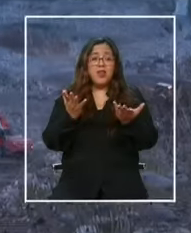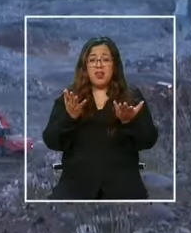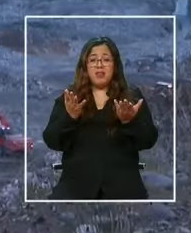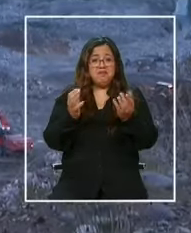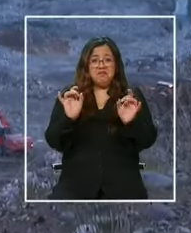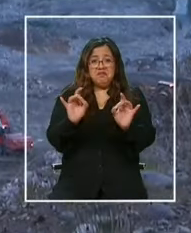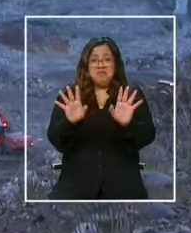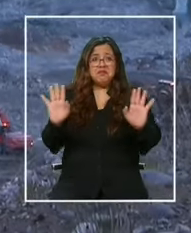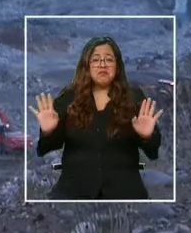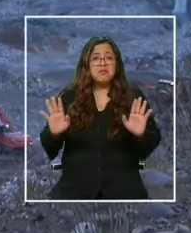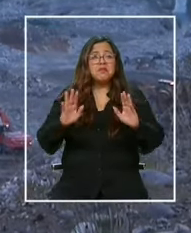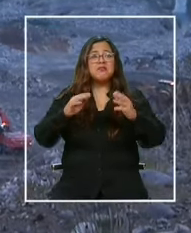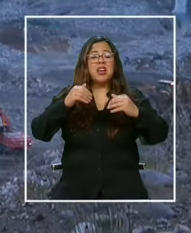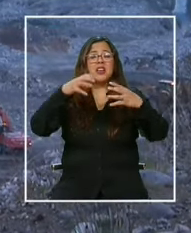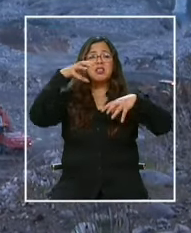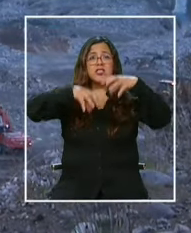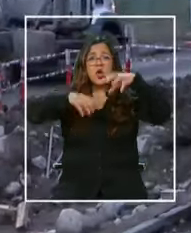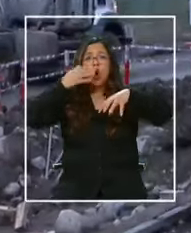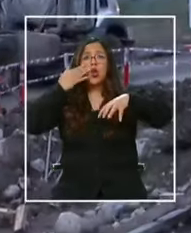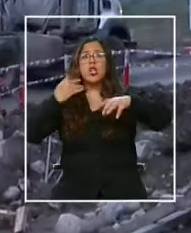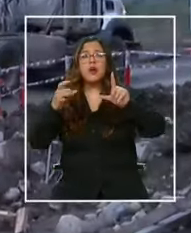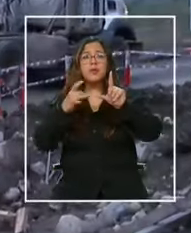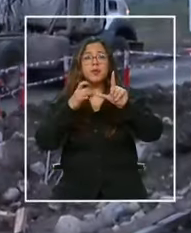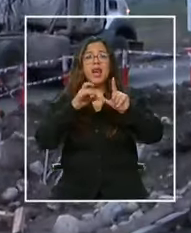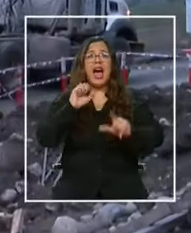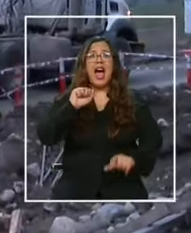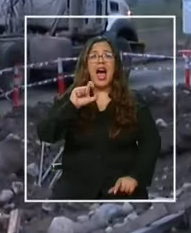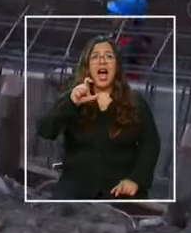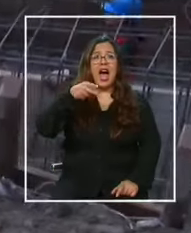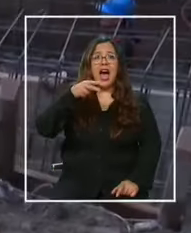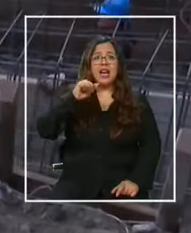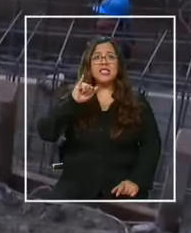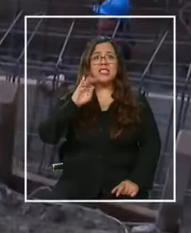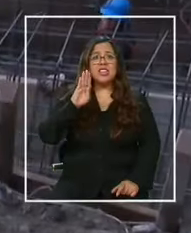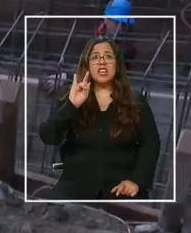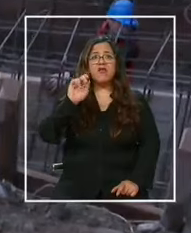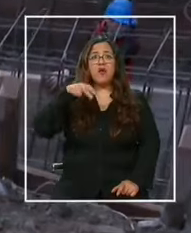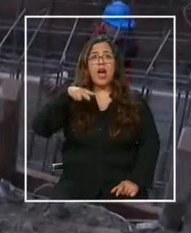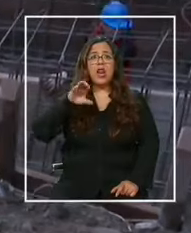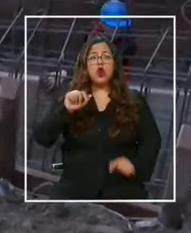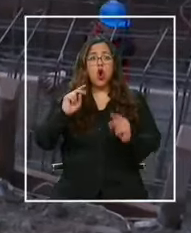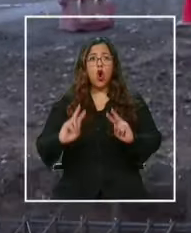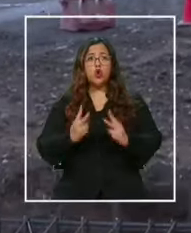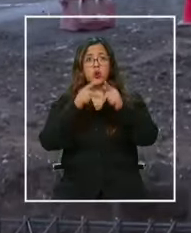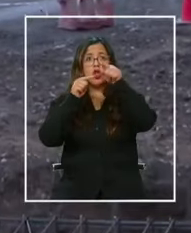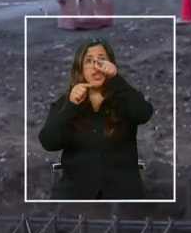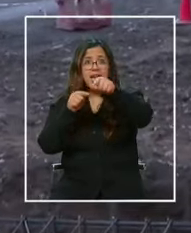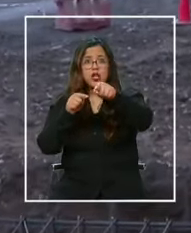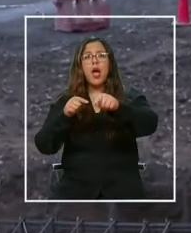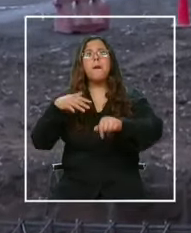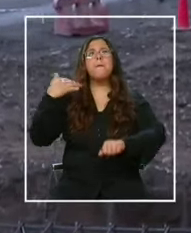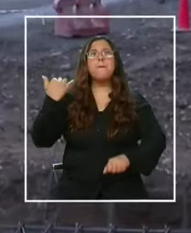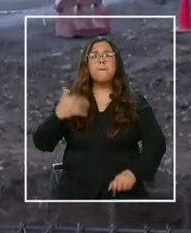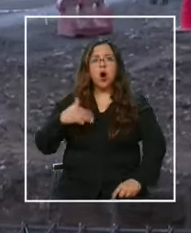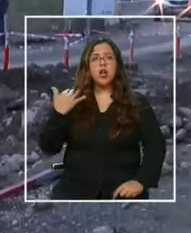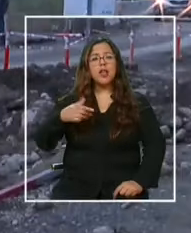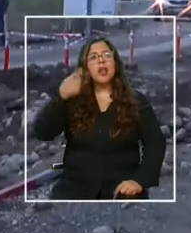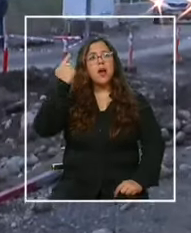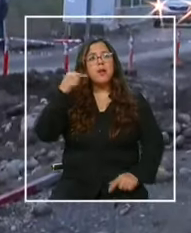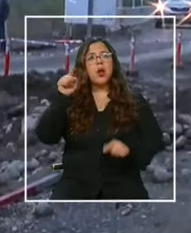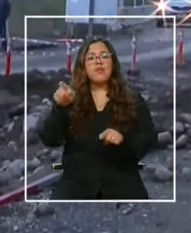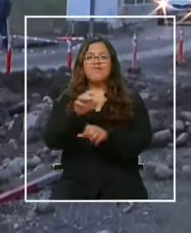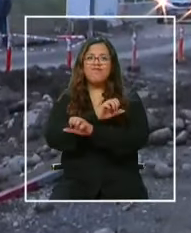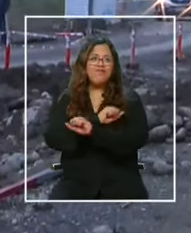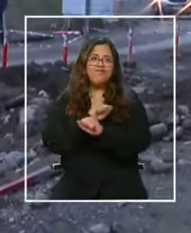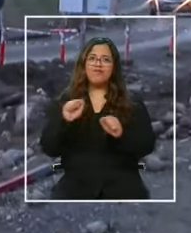En la cordillera de Linares, en el cajón del Achibueno, la construcción de este ducto subterráneo fue prioridad. Sin embargo, no alcanzó a